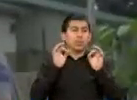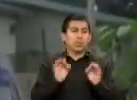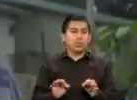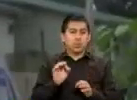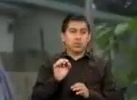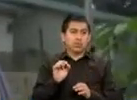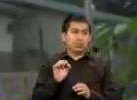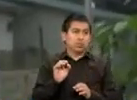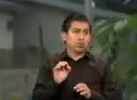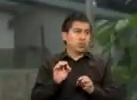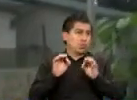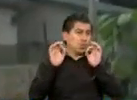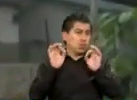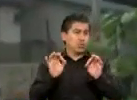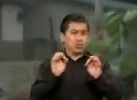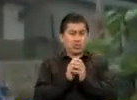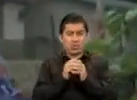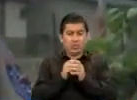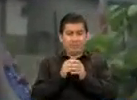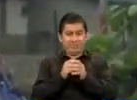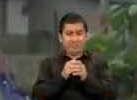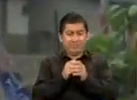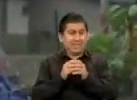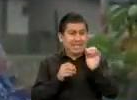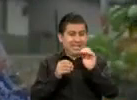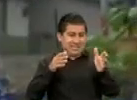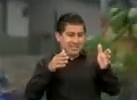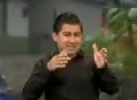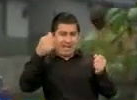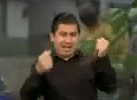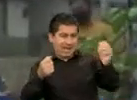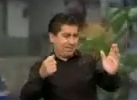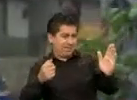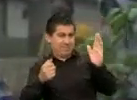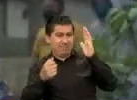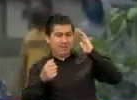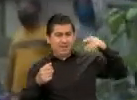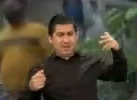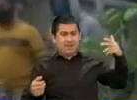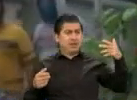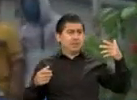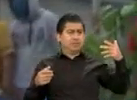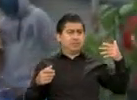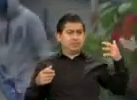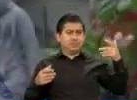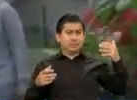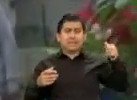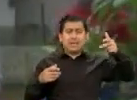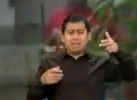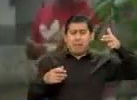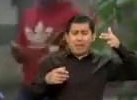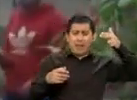está, específicamente está en el costado izquierdo. Ingresan por el